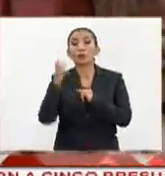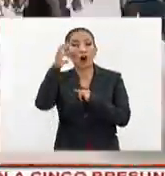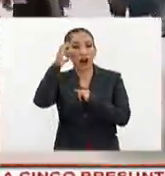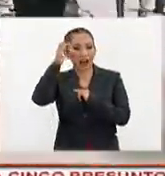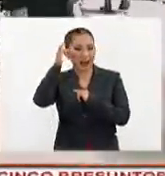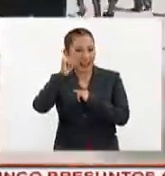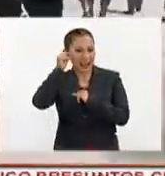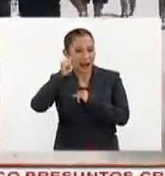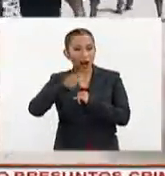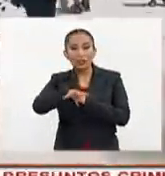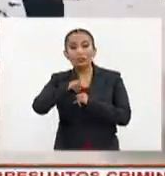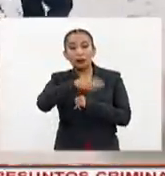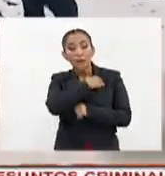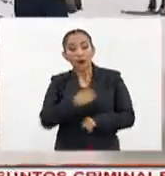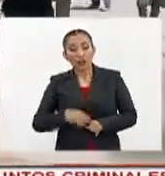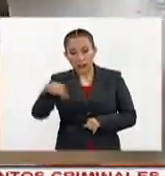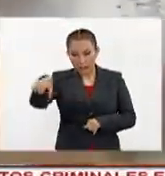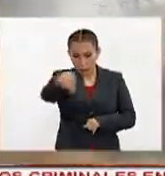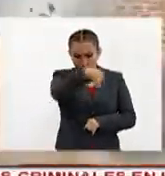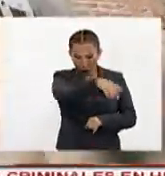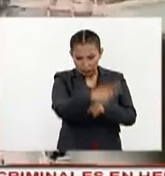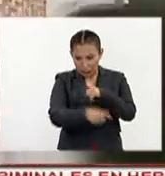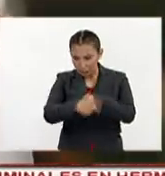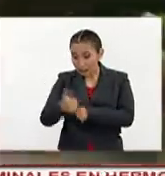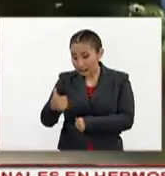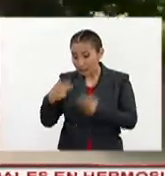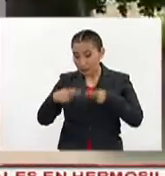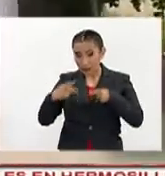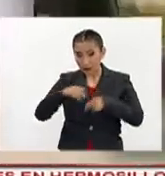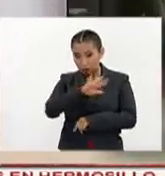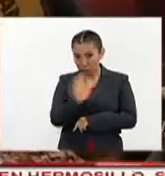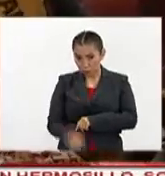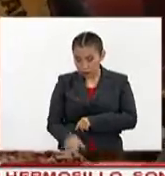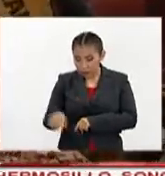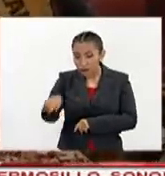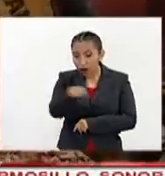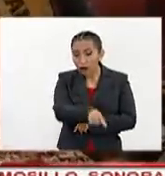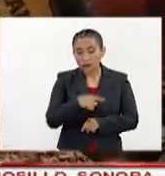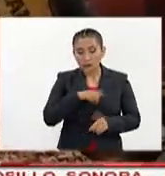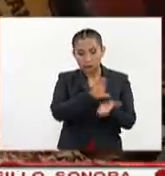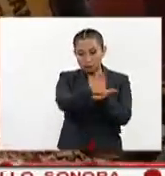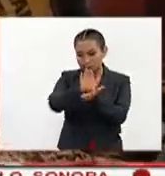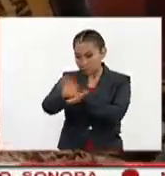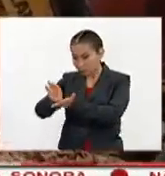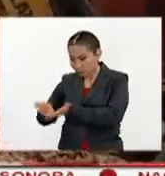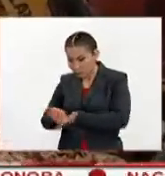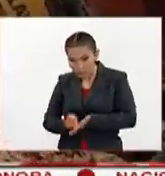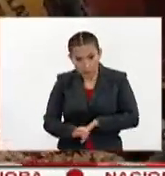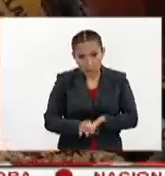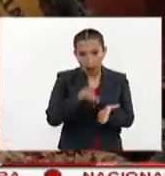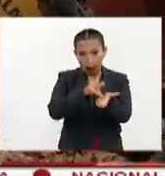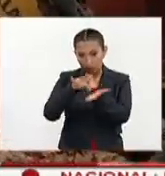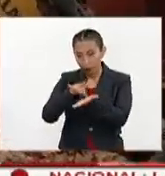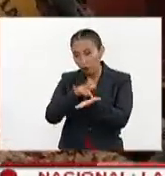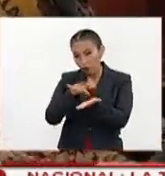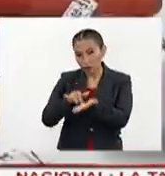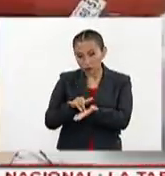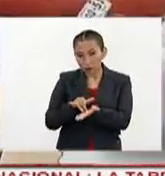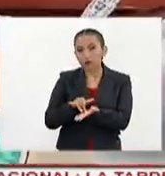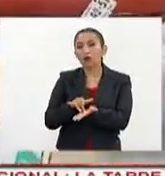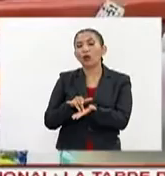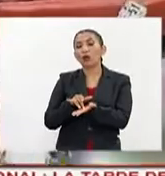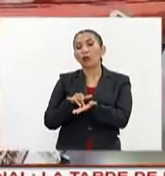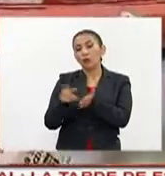Guerrero, donde 19 municipios resultaron afectados y 6 personas perdieron la vida, se entrega la entrega de